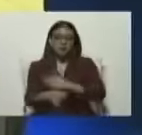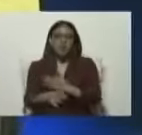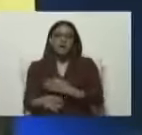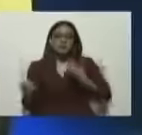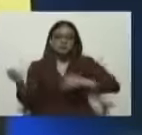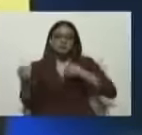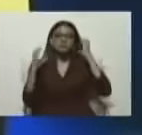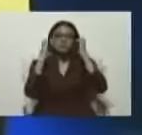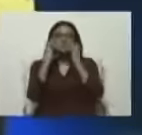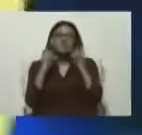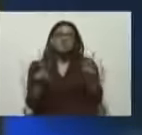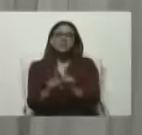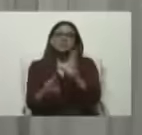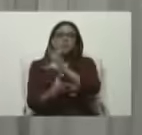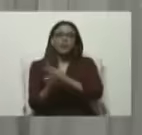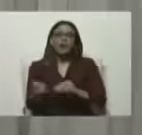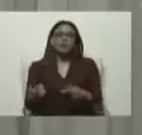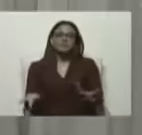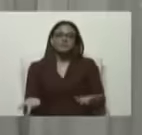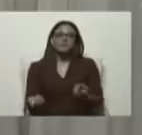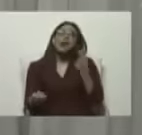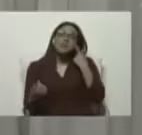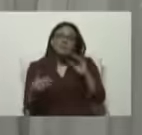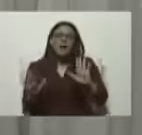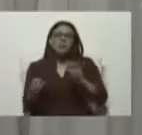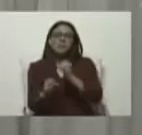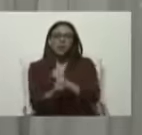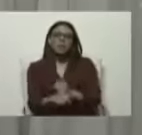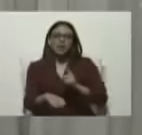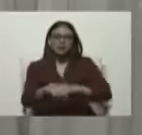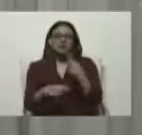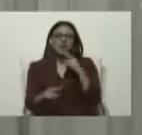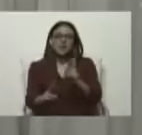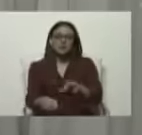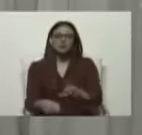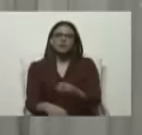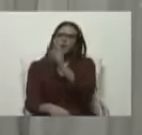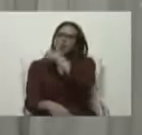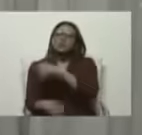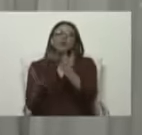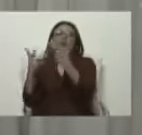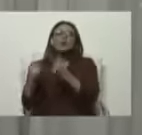Ali Primera. Vamos a ver, pues, ustedes y cuántos más